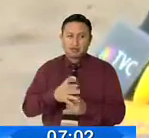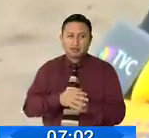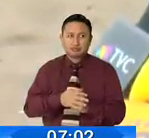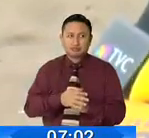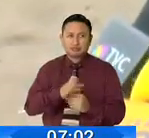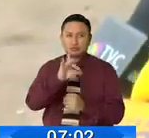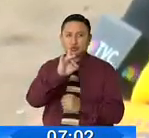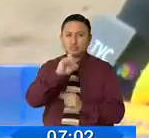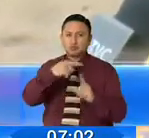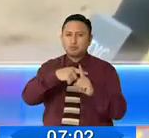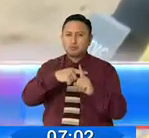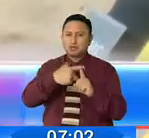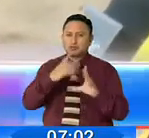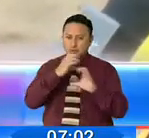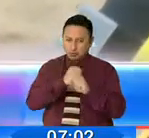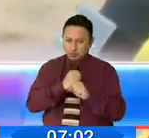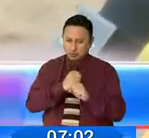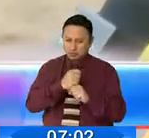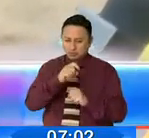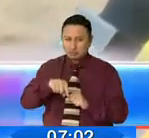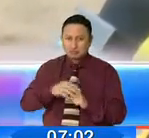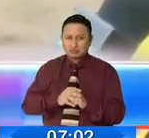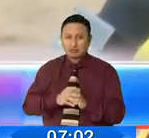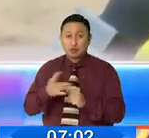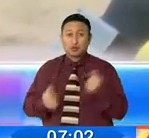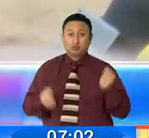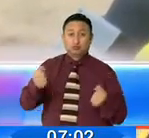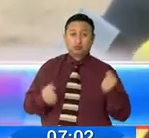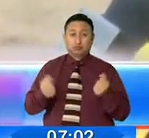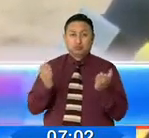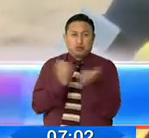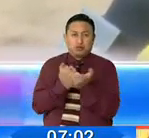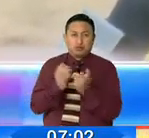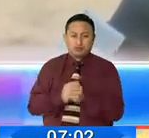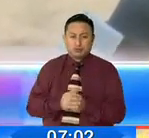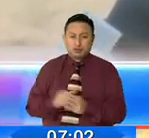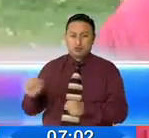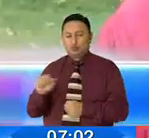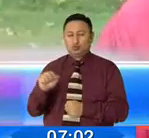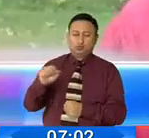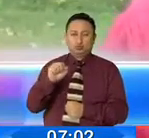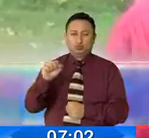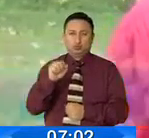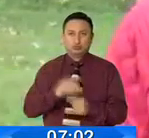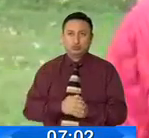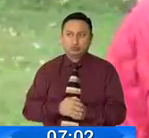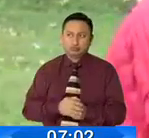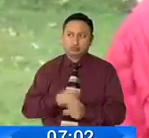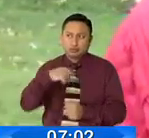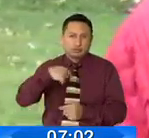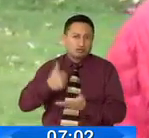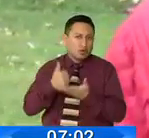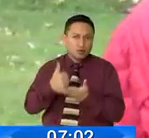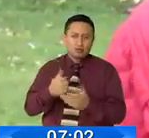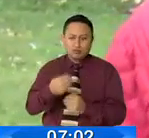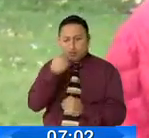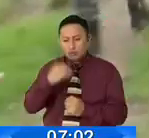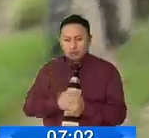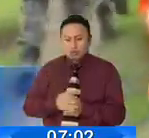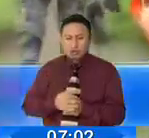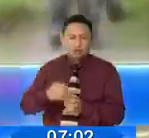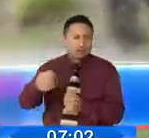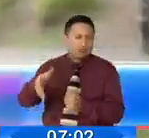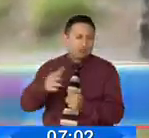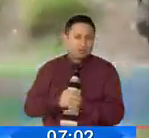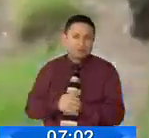las 8:30 de la noche, subía con un carro grande de reciclaje. Le dábamos cualquier cosita, así comida.